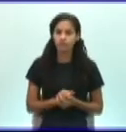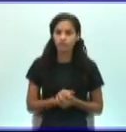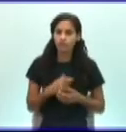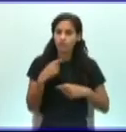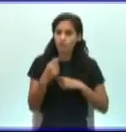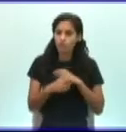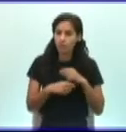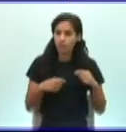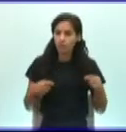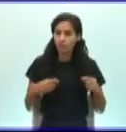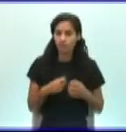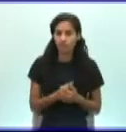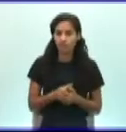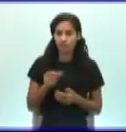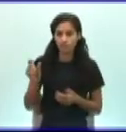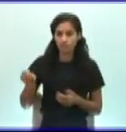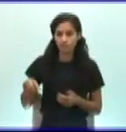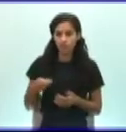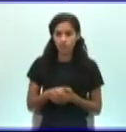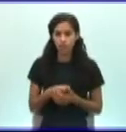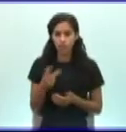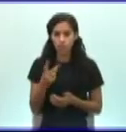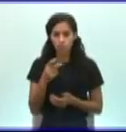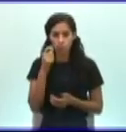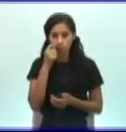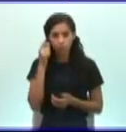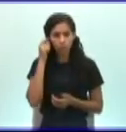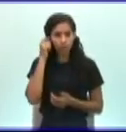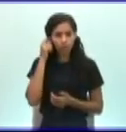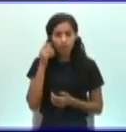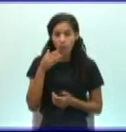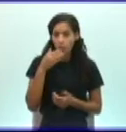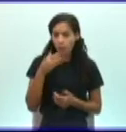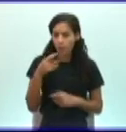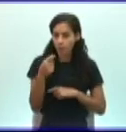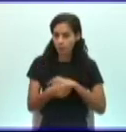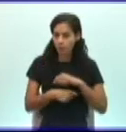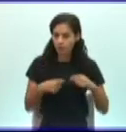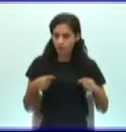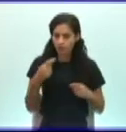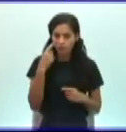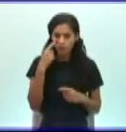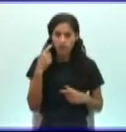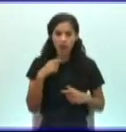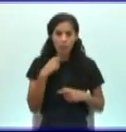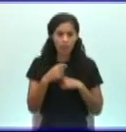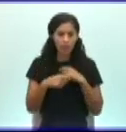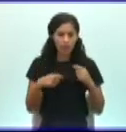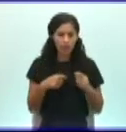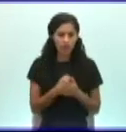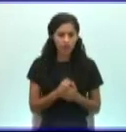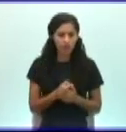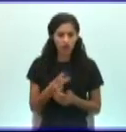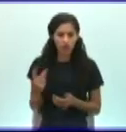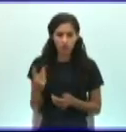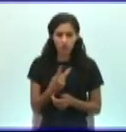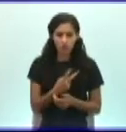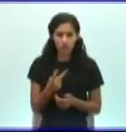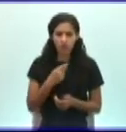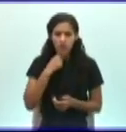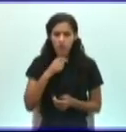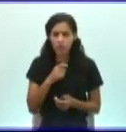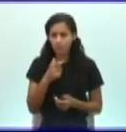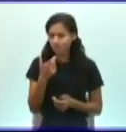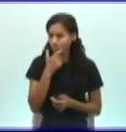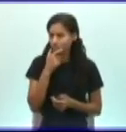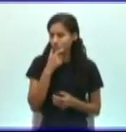Pioneros. René y Raúl son dos buenos pioneros. ¿Ve sus pañoletas? Los dos son muy